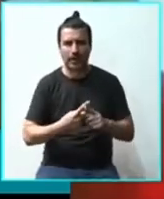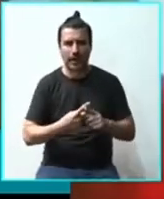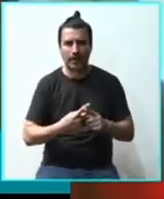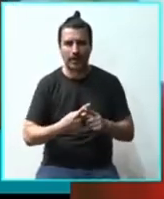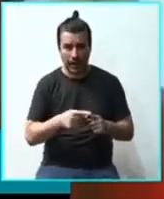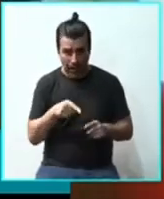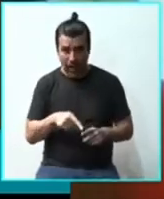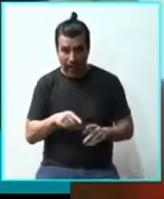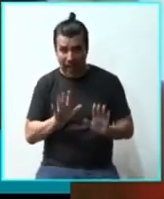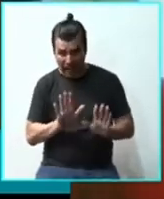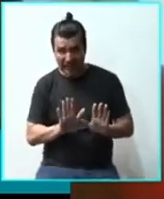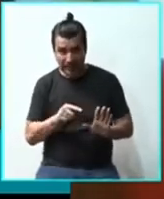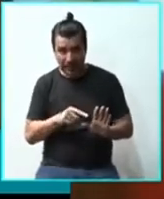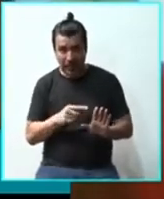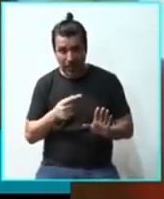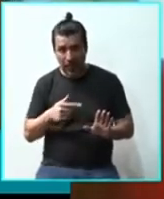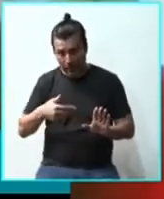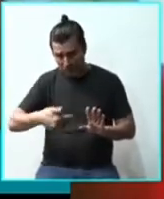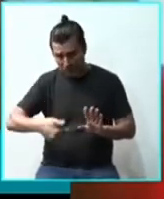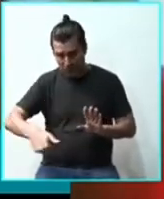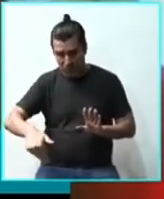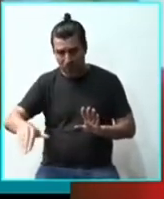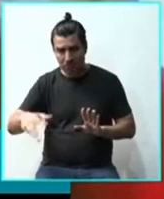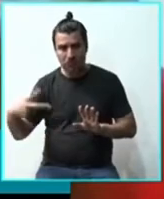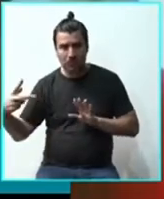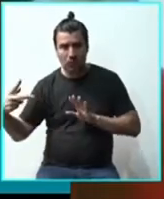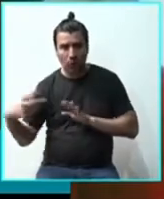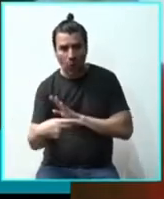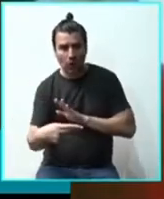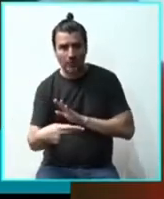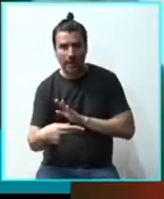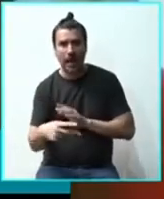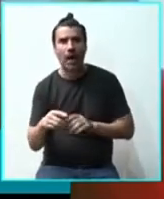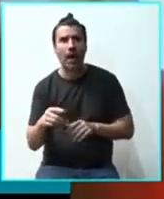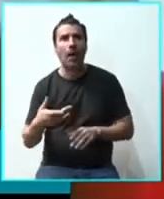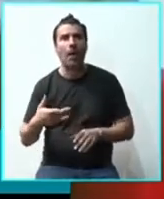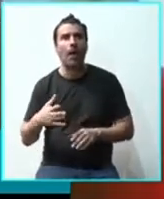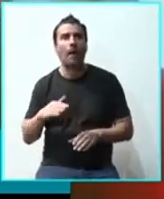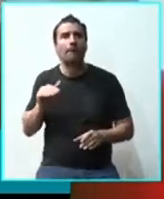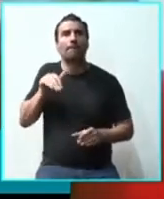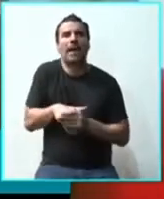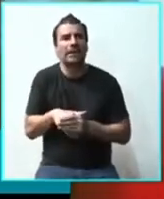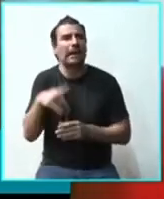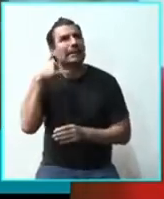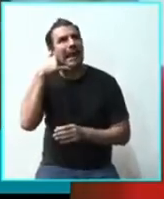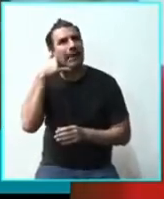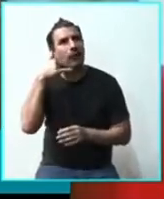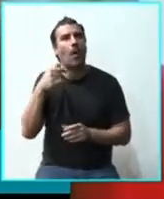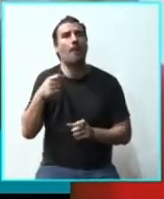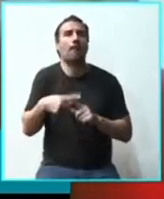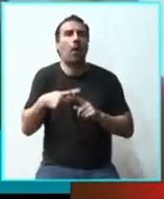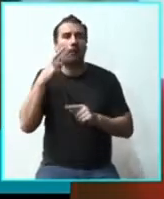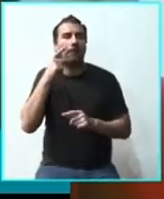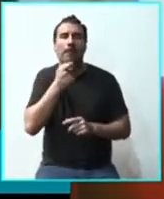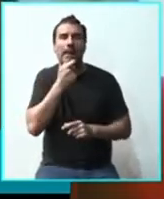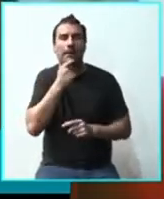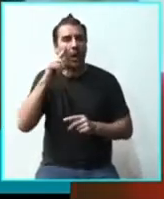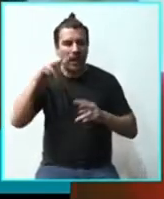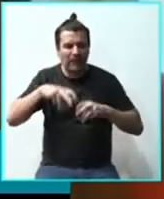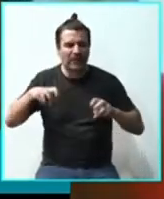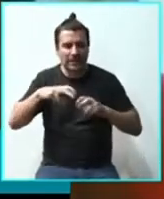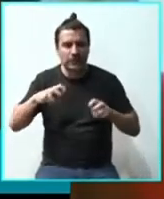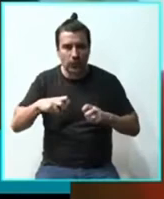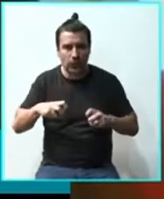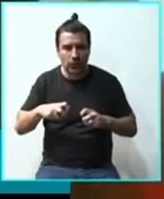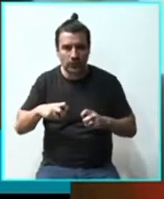teléfonos. Lo que tenemos que hacer, claramente, ni decir, ni creo que a nadie se le ocurra decir que mañana no haya más una videocámara en